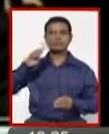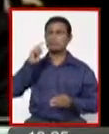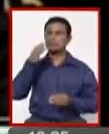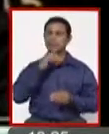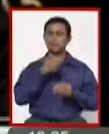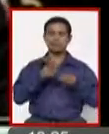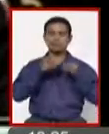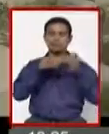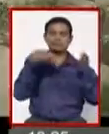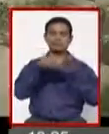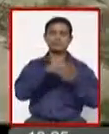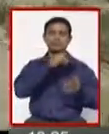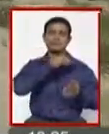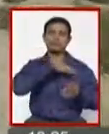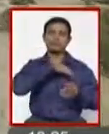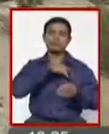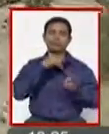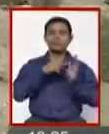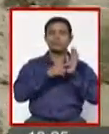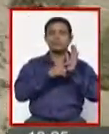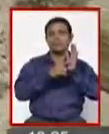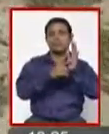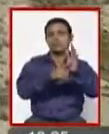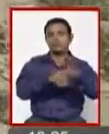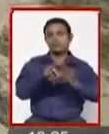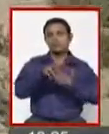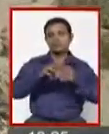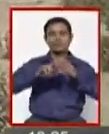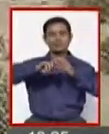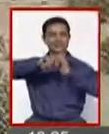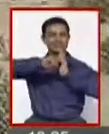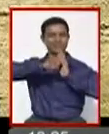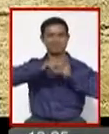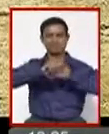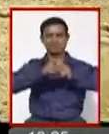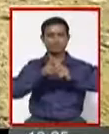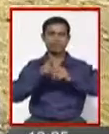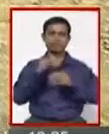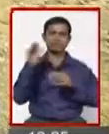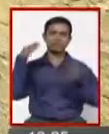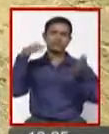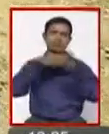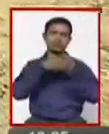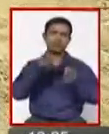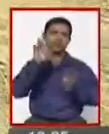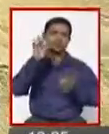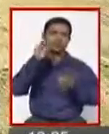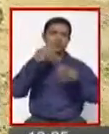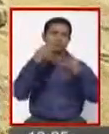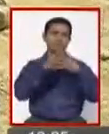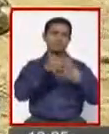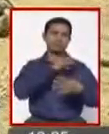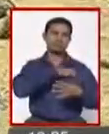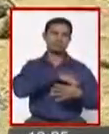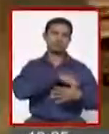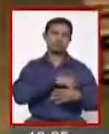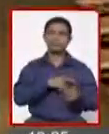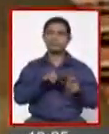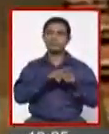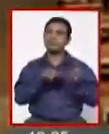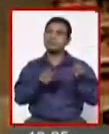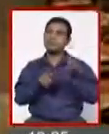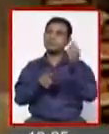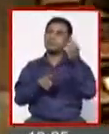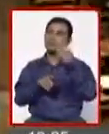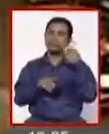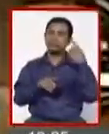contra Chile, acusando presuntas torturas a los 7 aduaneros y 2 militares bolivianos detenidos. Al final de la sesión, el embajador de Haití, Jean-Victor